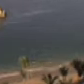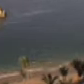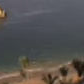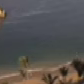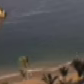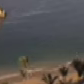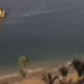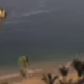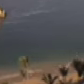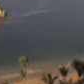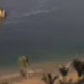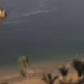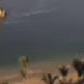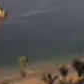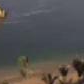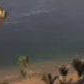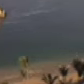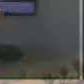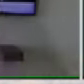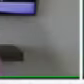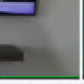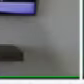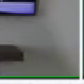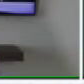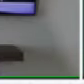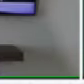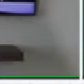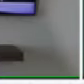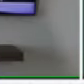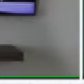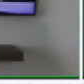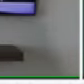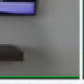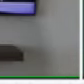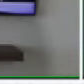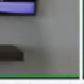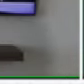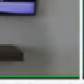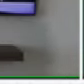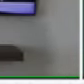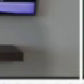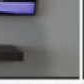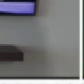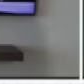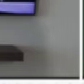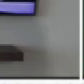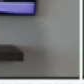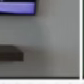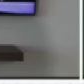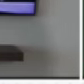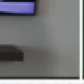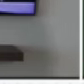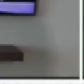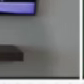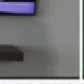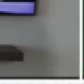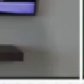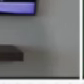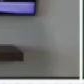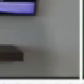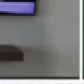es profesor de la escuela de gobierno del tec de Monterrey querido Arturo Cómo te va muy buenos días Buenos días mi querido Jaime